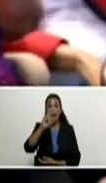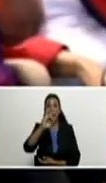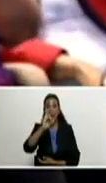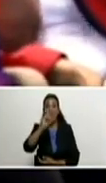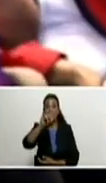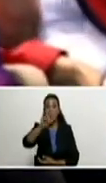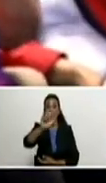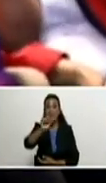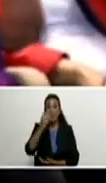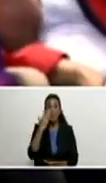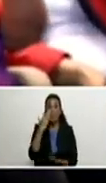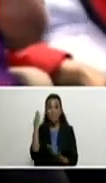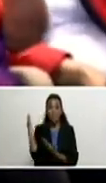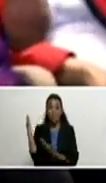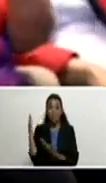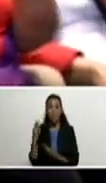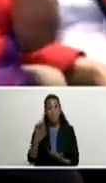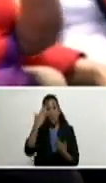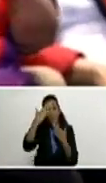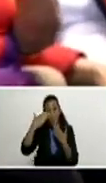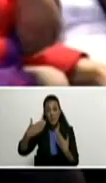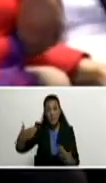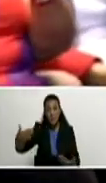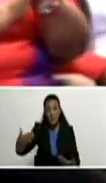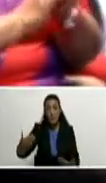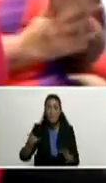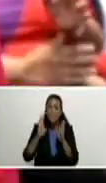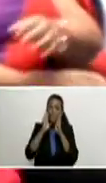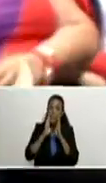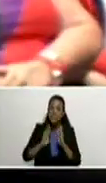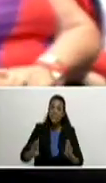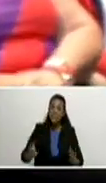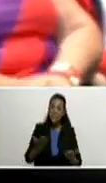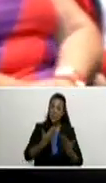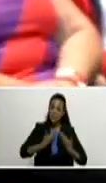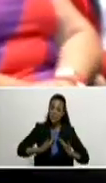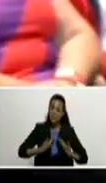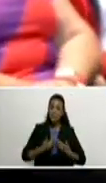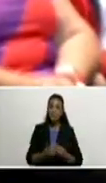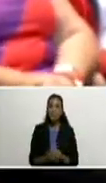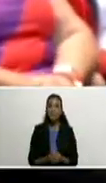Karina, mi saludo, dame tus bendiciones.